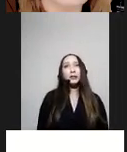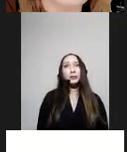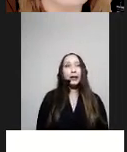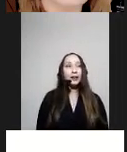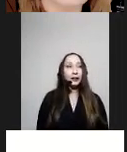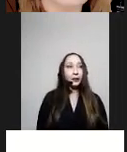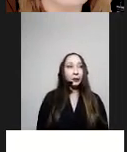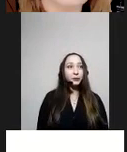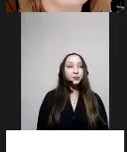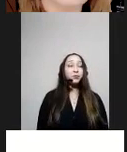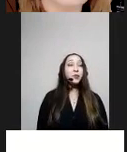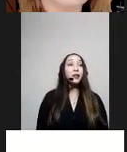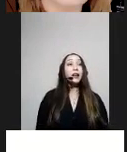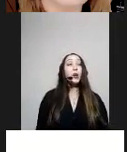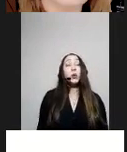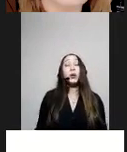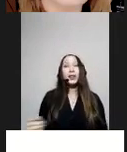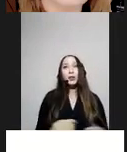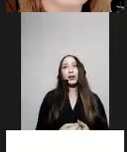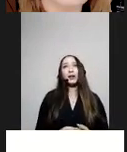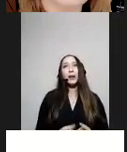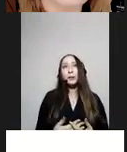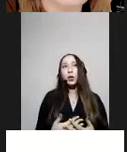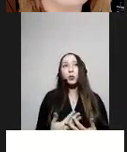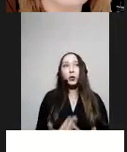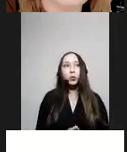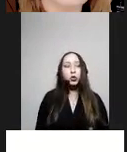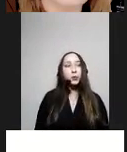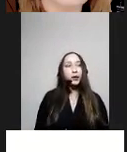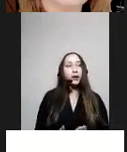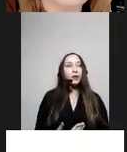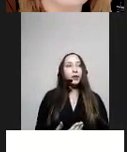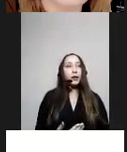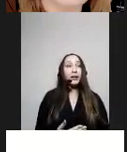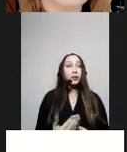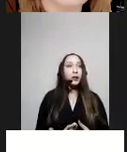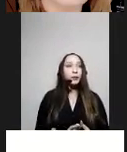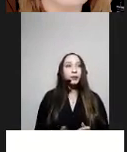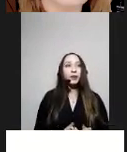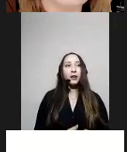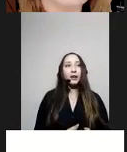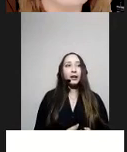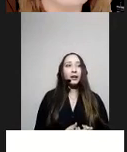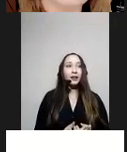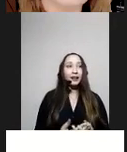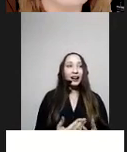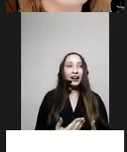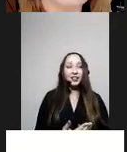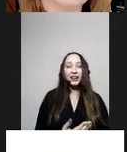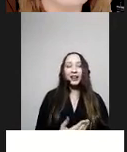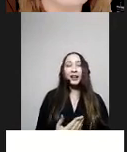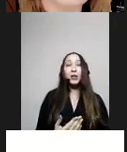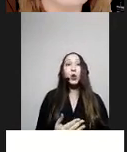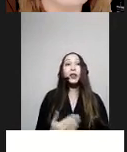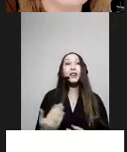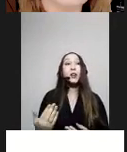condiciones malas de trabajo. Hubo un caso que a mí me conmovió mucho de Matsuri Takahashi.